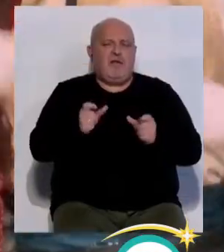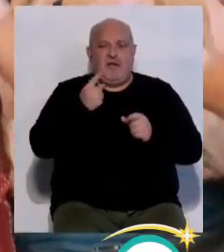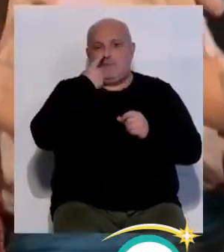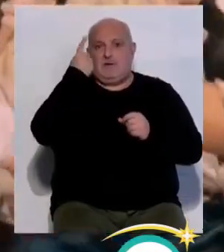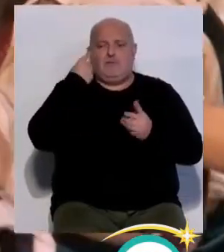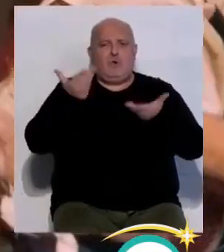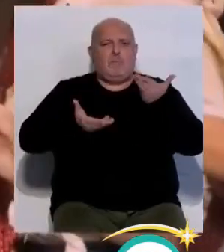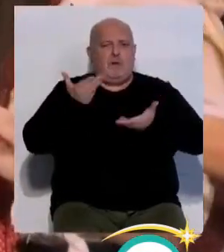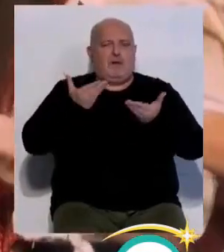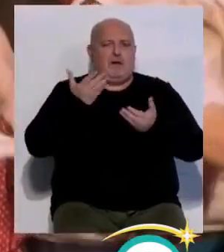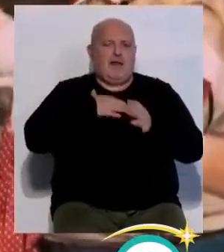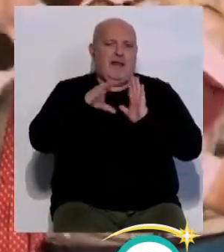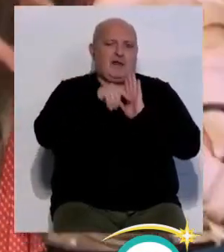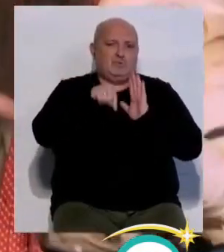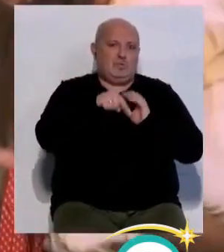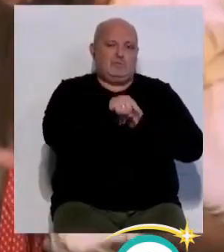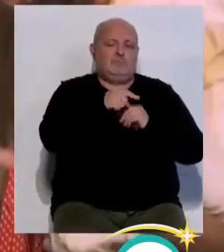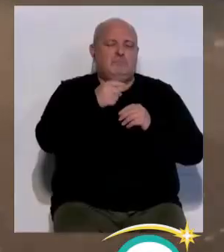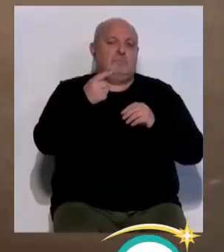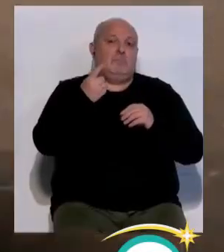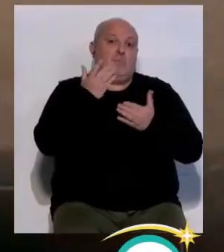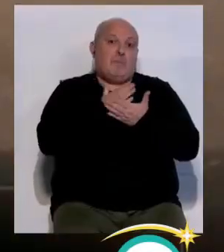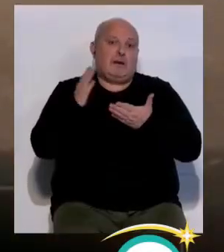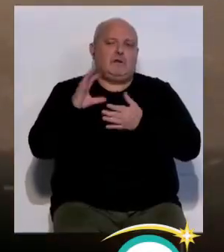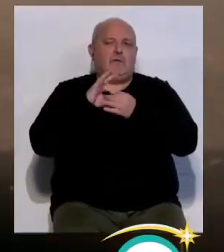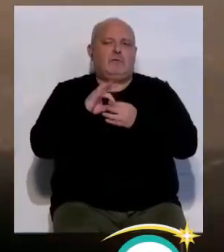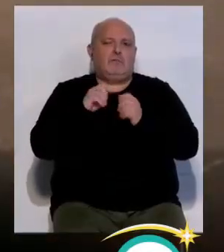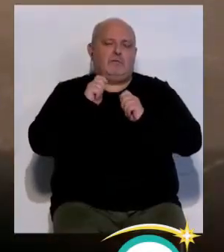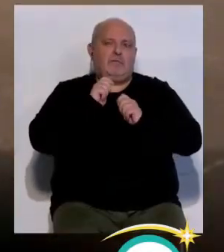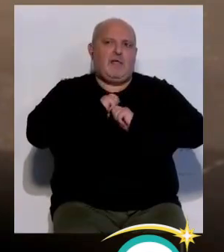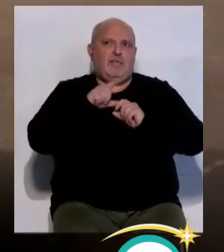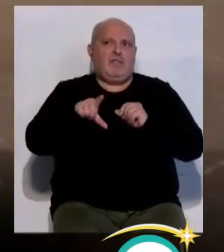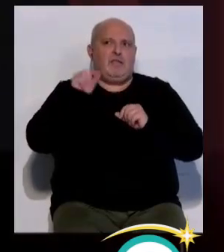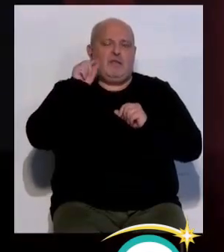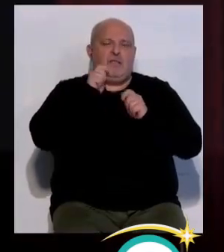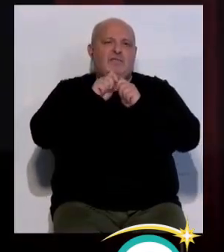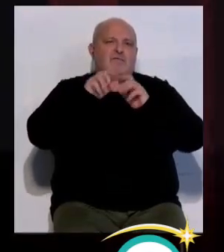anterior convenio firmado con Canal Sur, sino que además supone una apuesta decidida